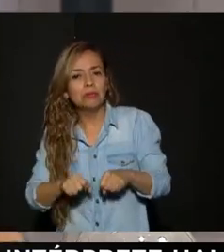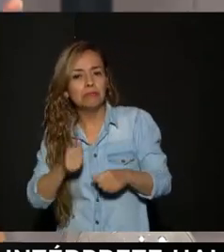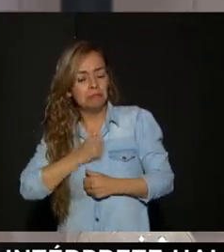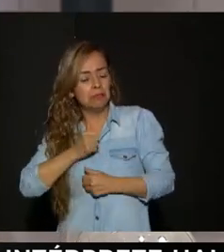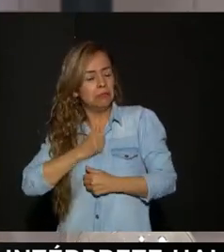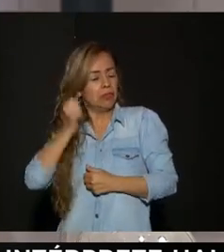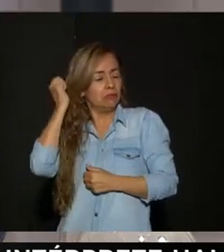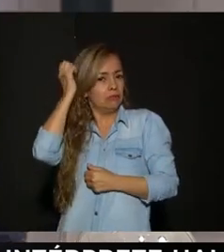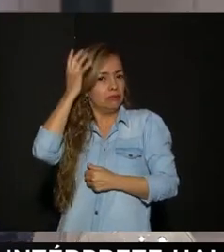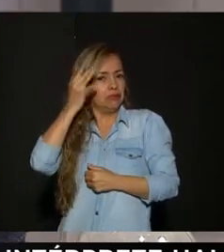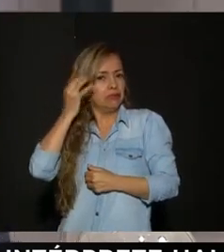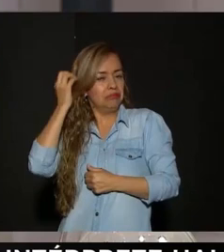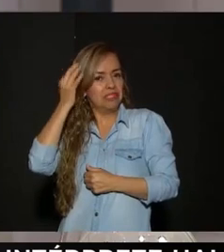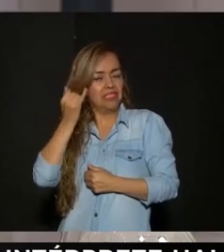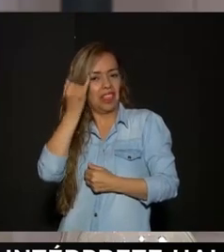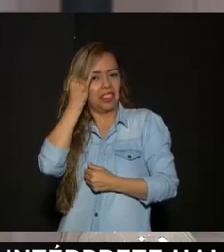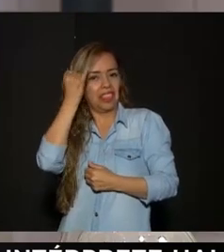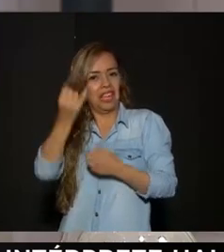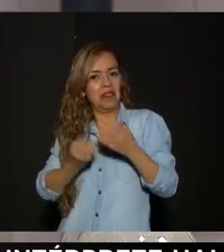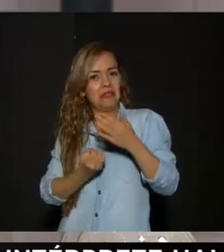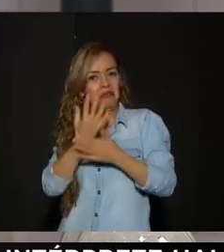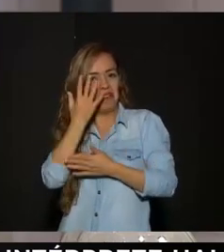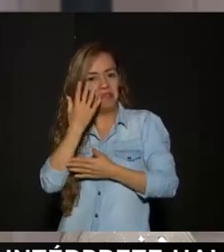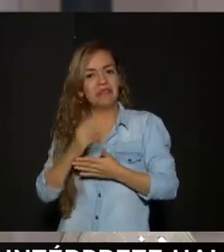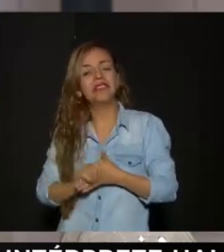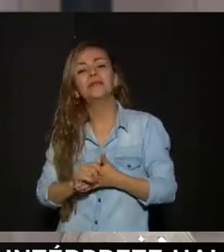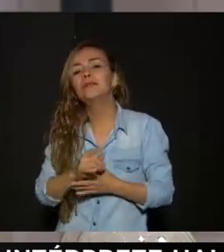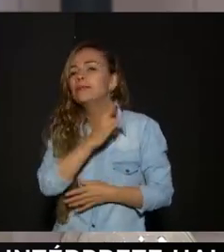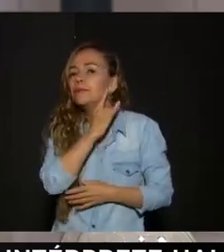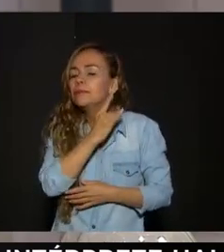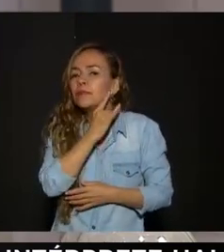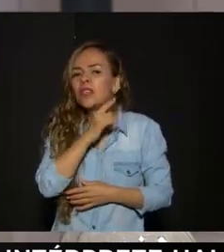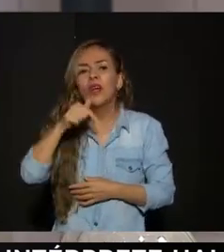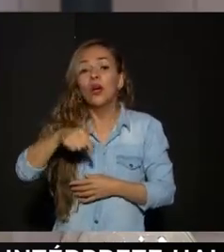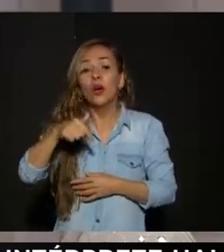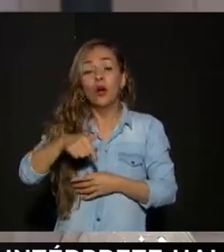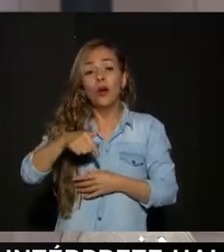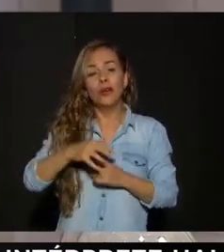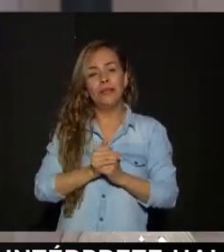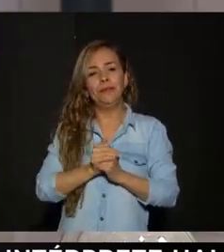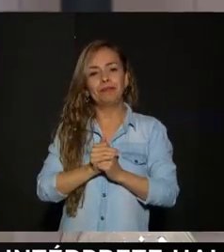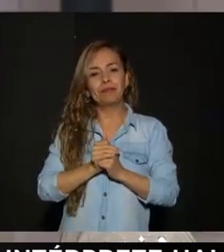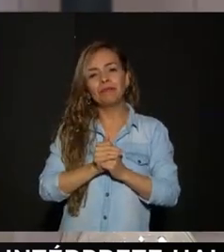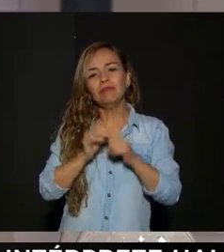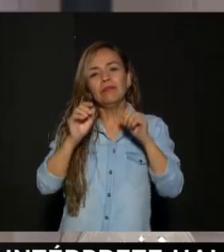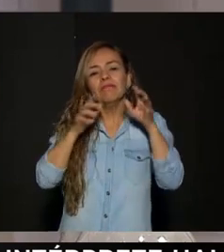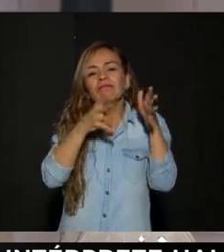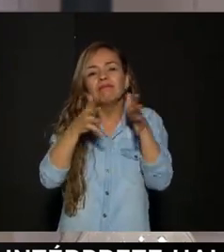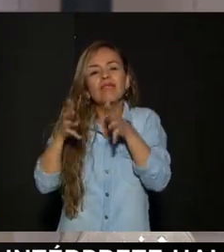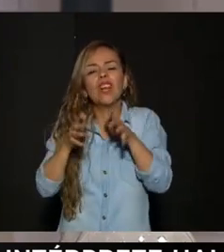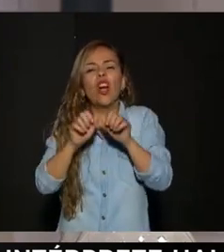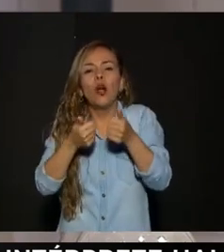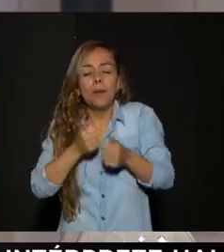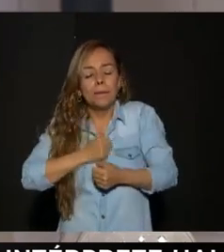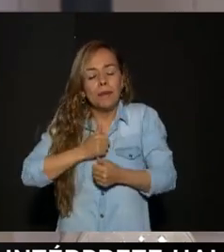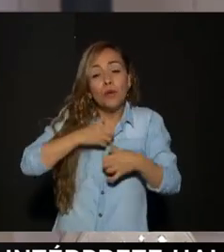crear. La clase de hoy vamos a profundizar en el tema de composición, que venimos jugando, componer es saber